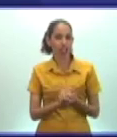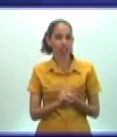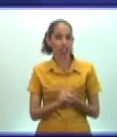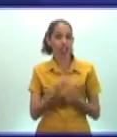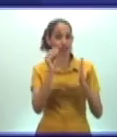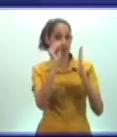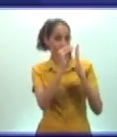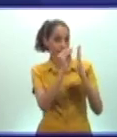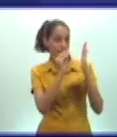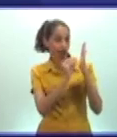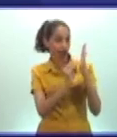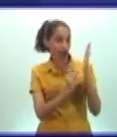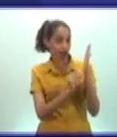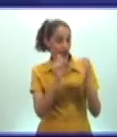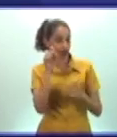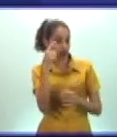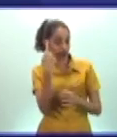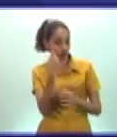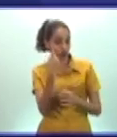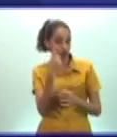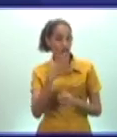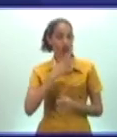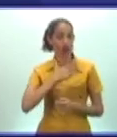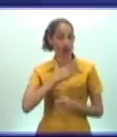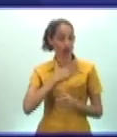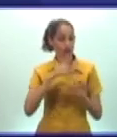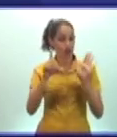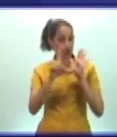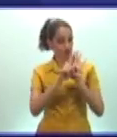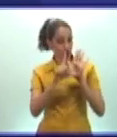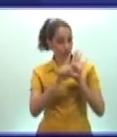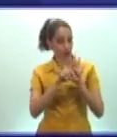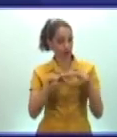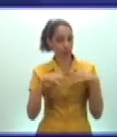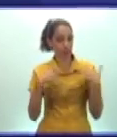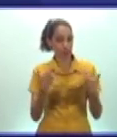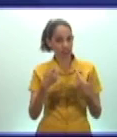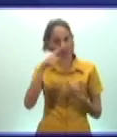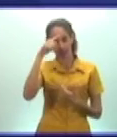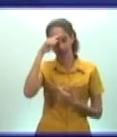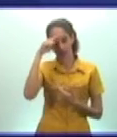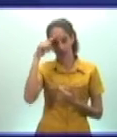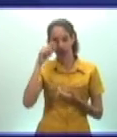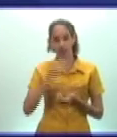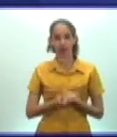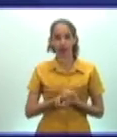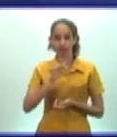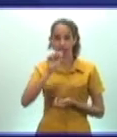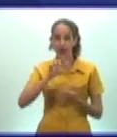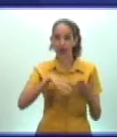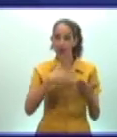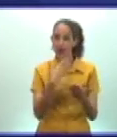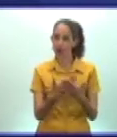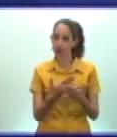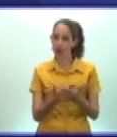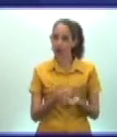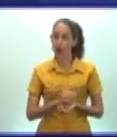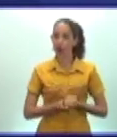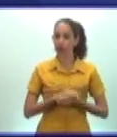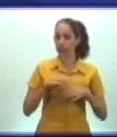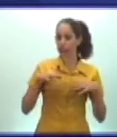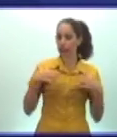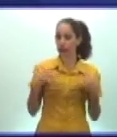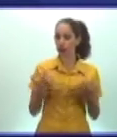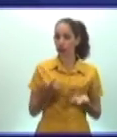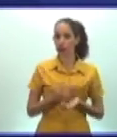operacional, las propiedades de las potencias y la ley de los signos. Les propongo entonces ahora